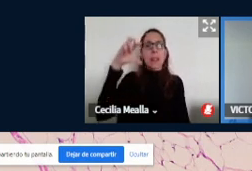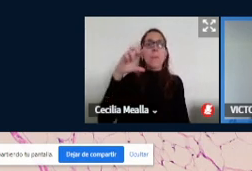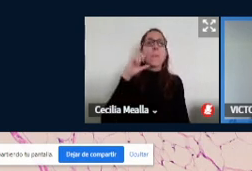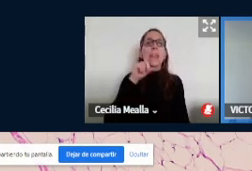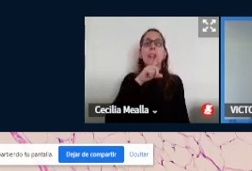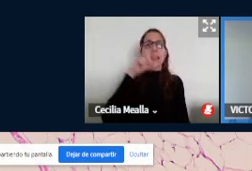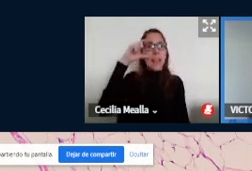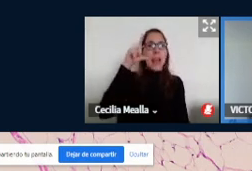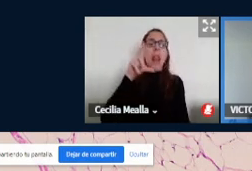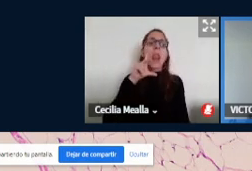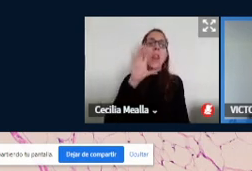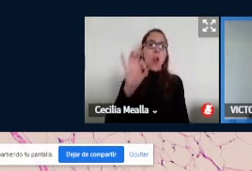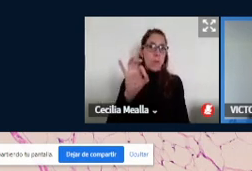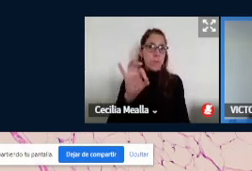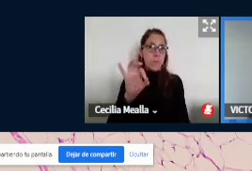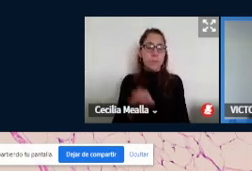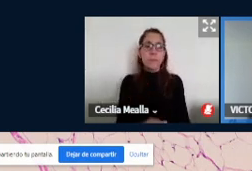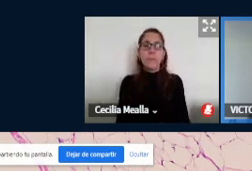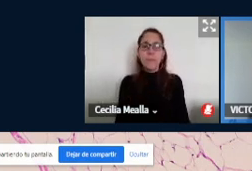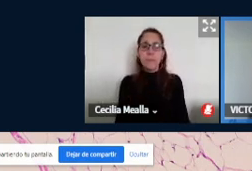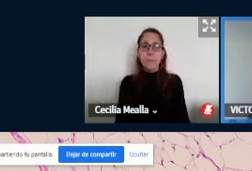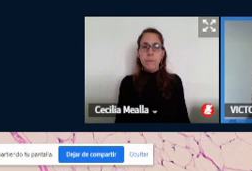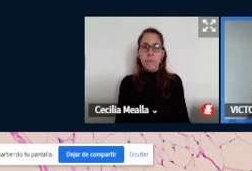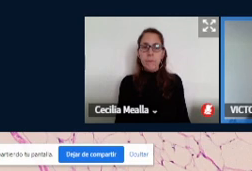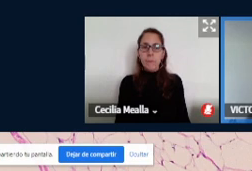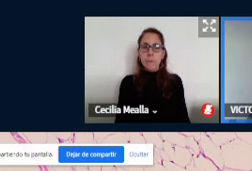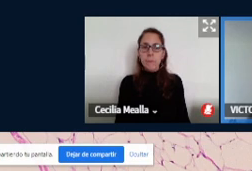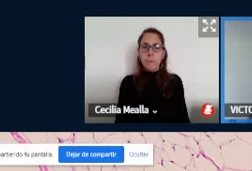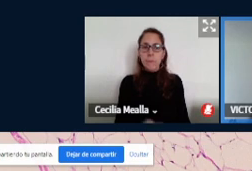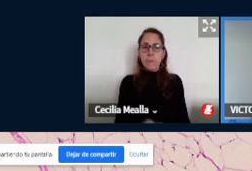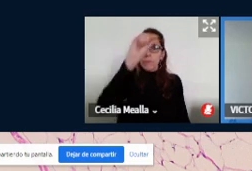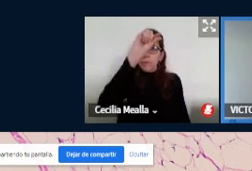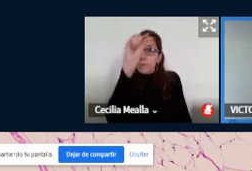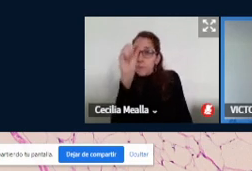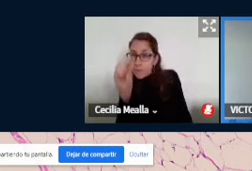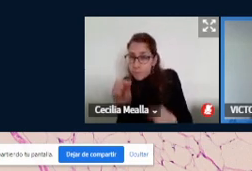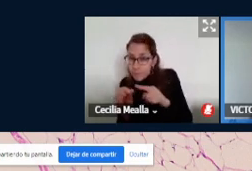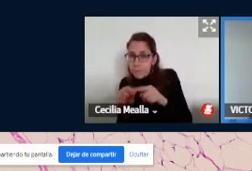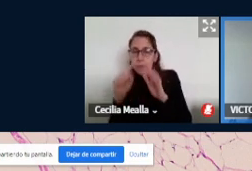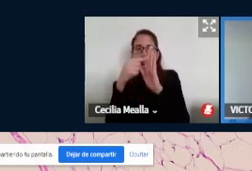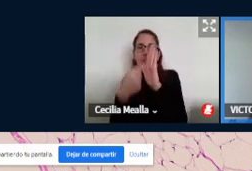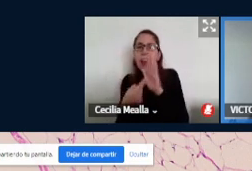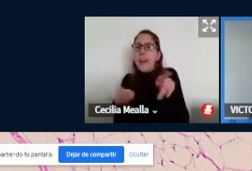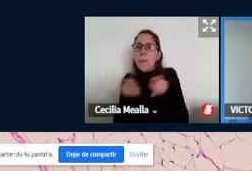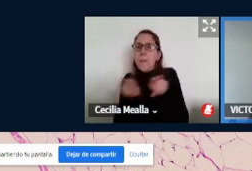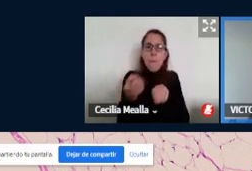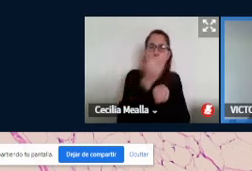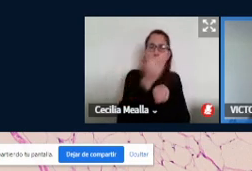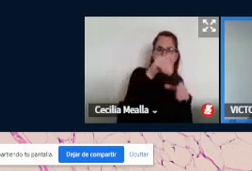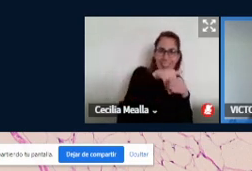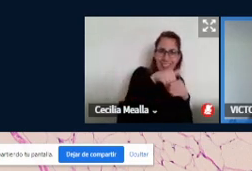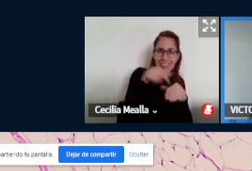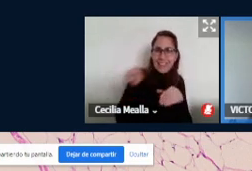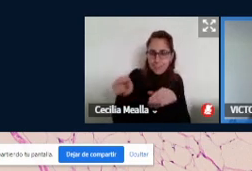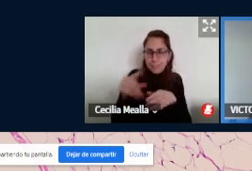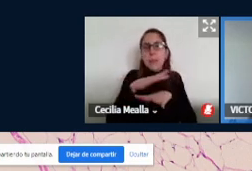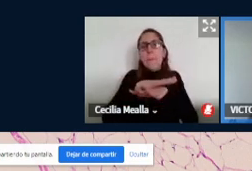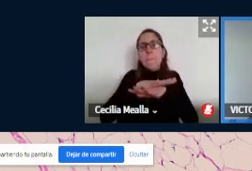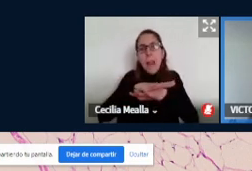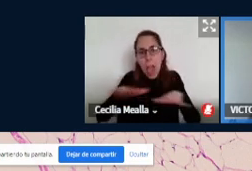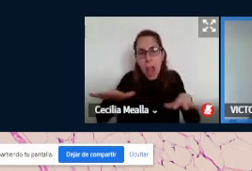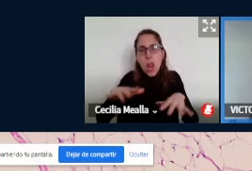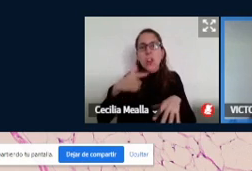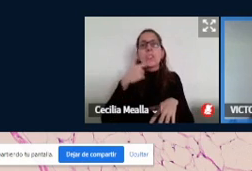¿se acuerdan? O sea, también tiene las mismas características que el interno, ¿sí? Es un epitelio plano, simple, pero se